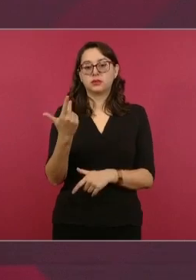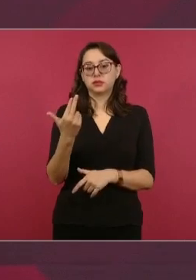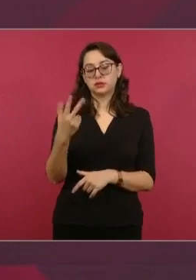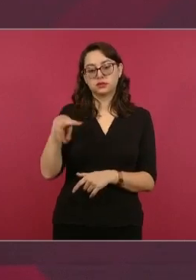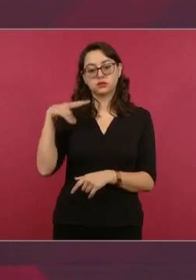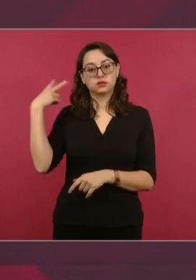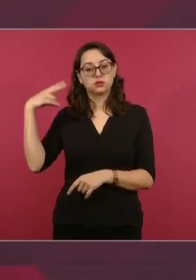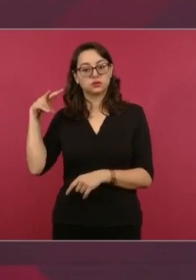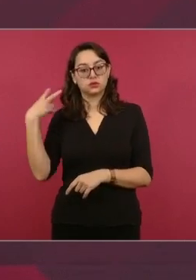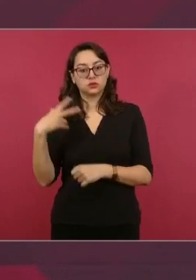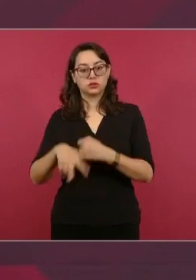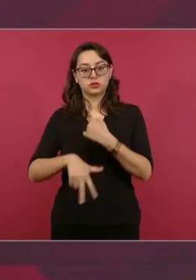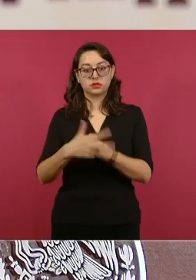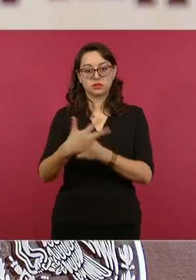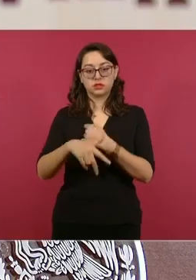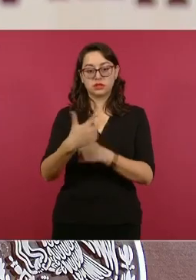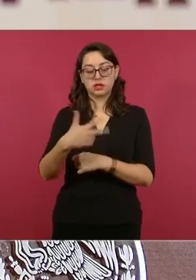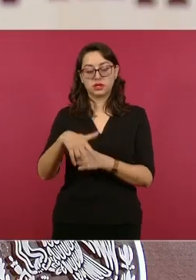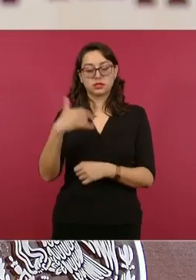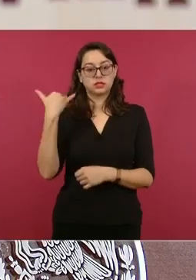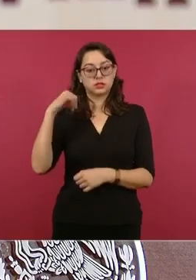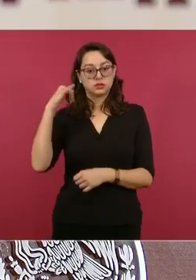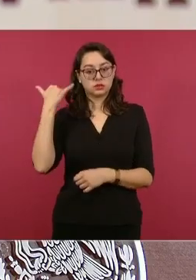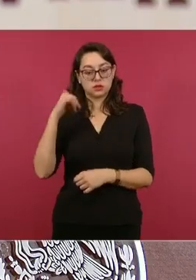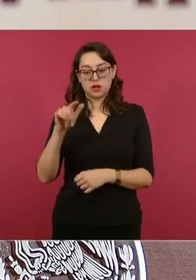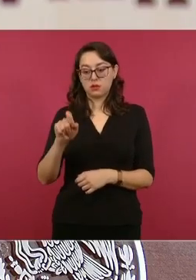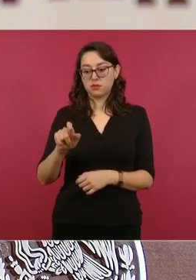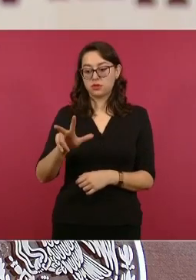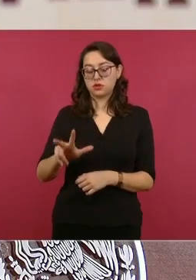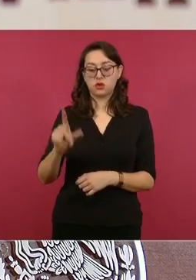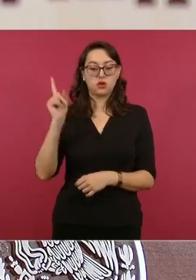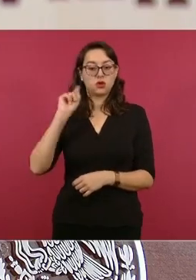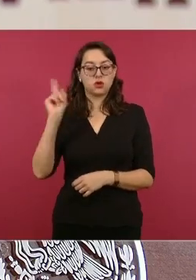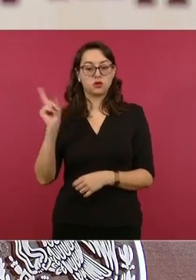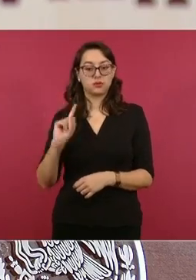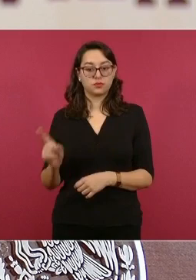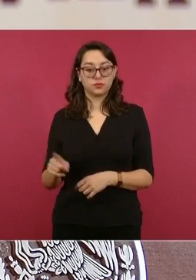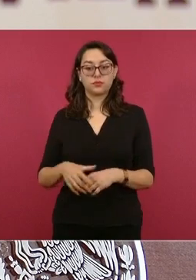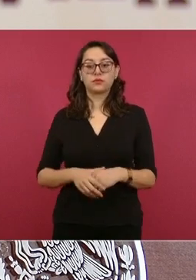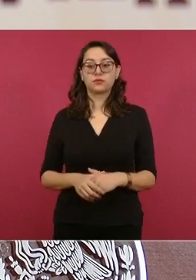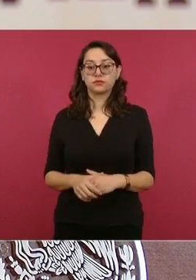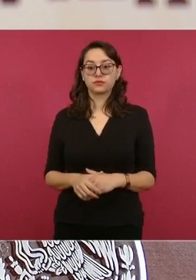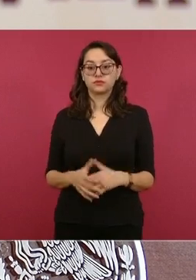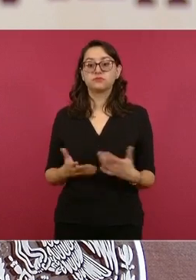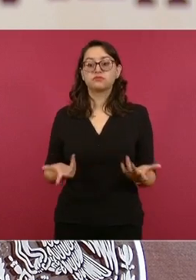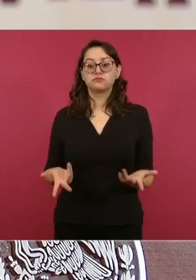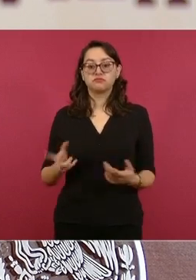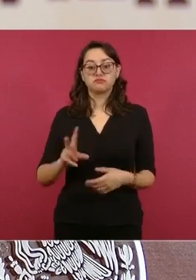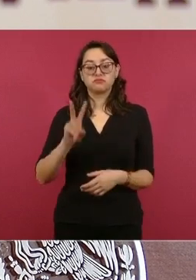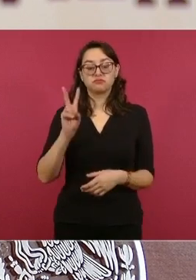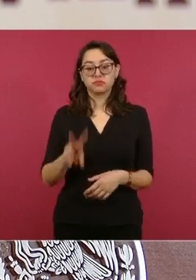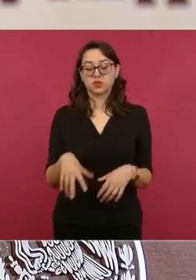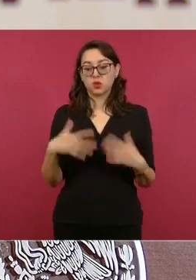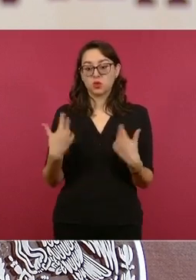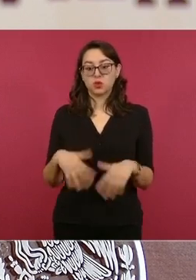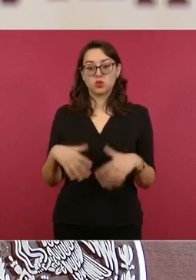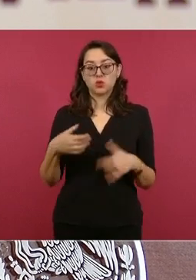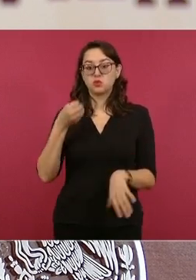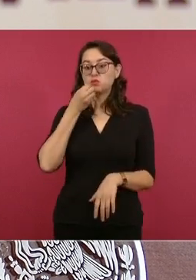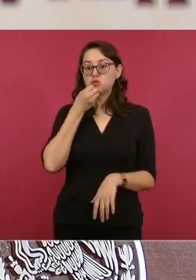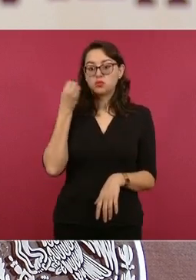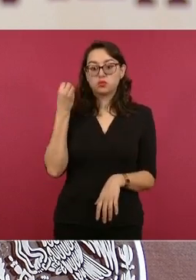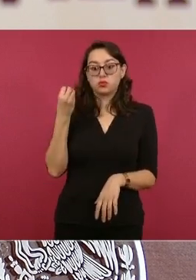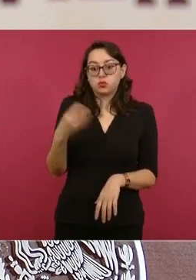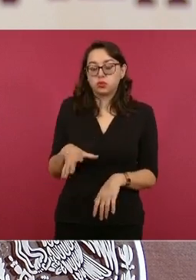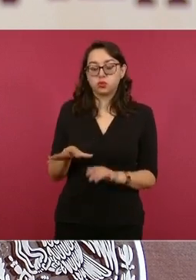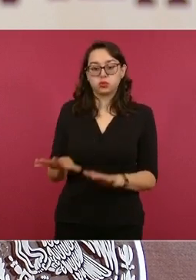en Veracruz, 13 en Yucatán, 28 en Zacatecas. La verdad que ha sido una experiencia extraordinaria. Son